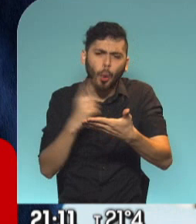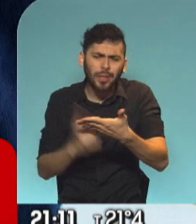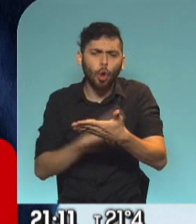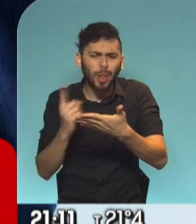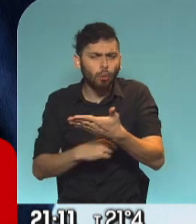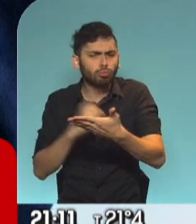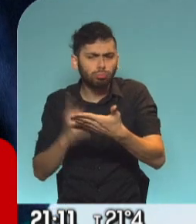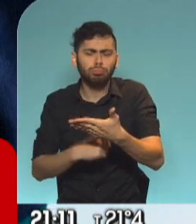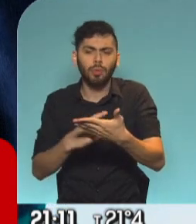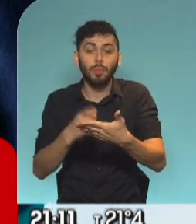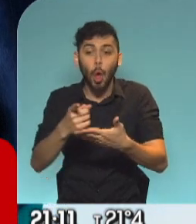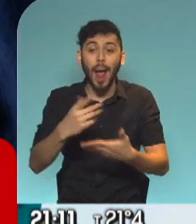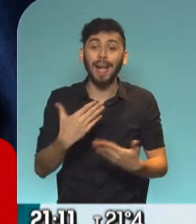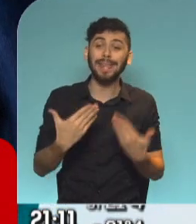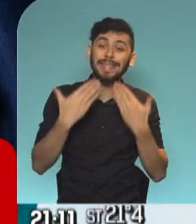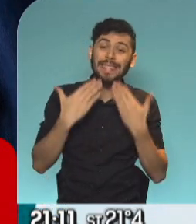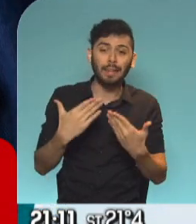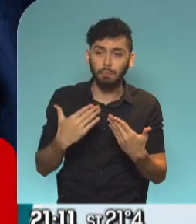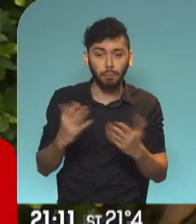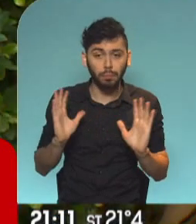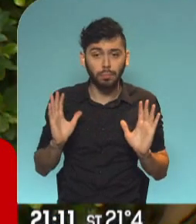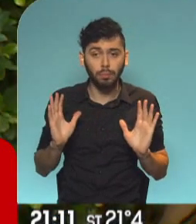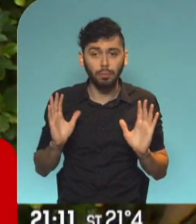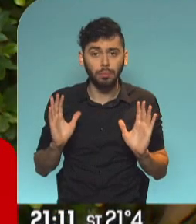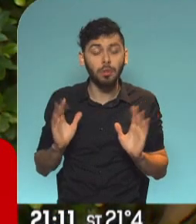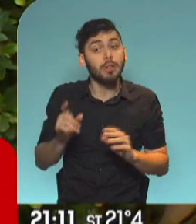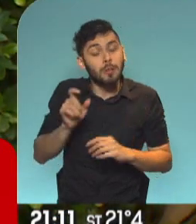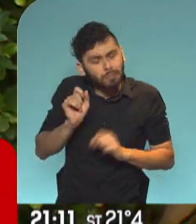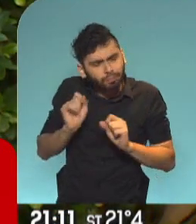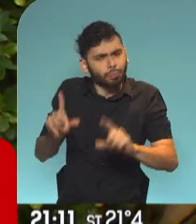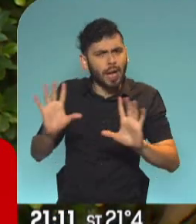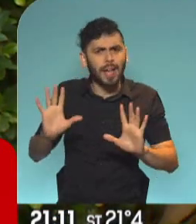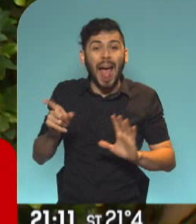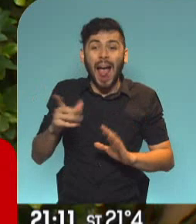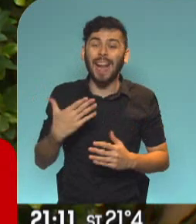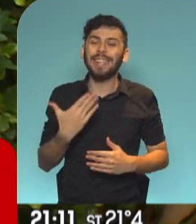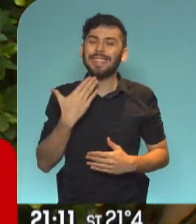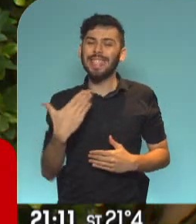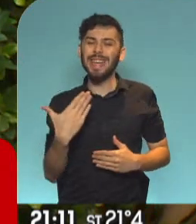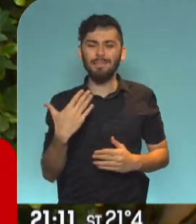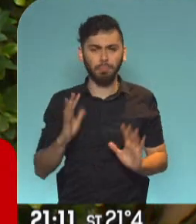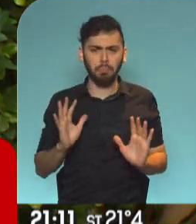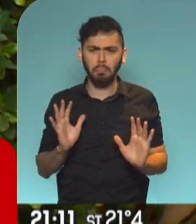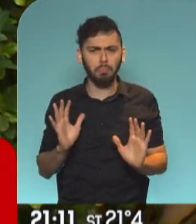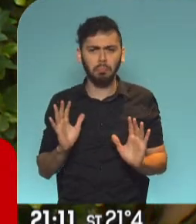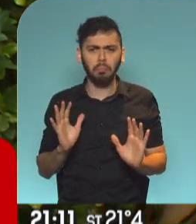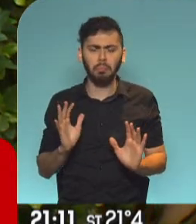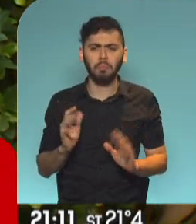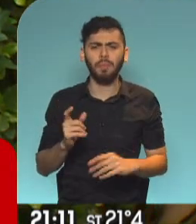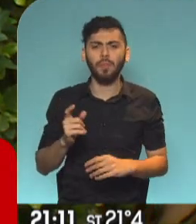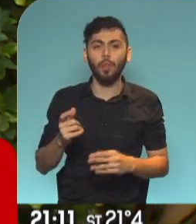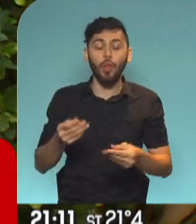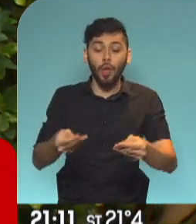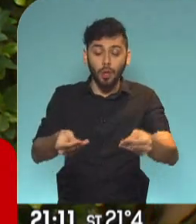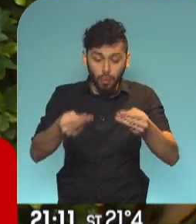muy simpático, digamos, ¿no? Y era una característica, él no era un tipo simpático. Me devolvió